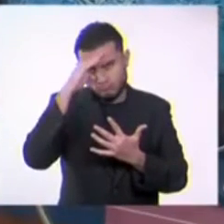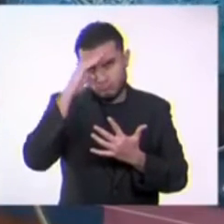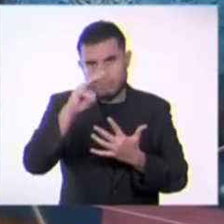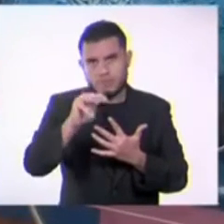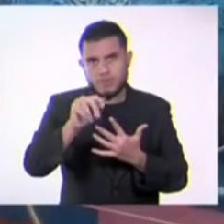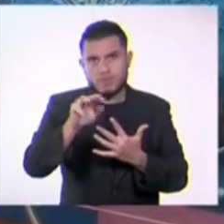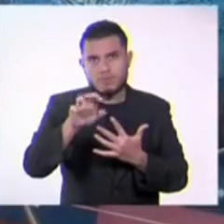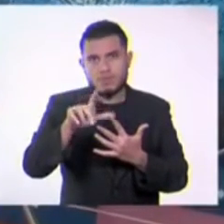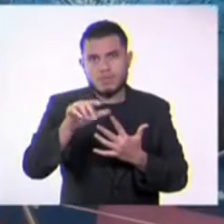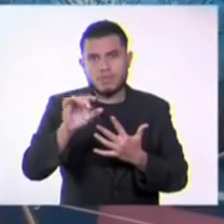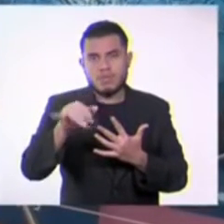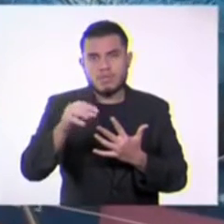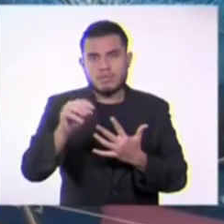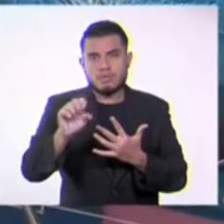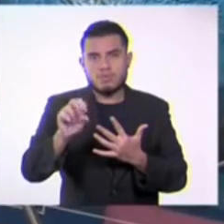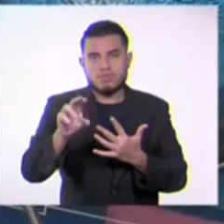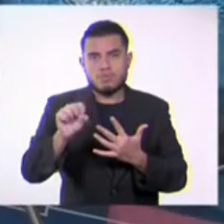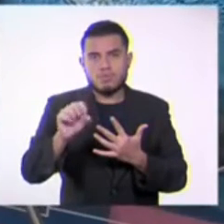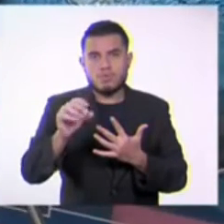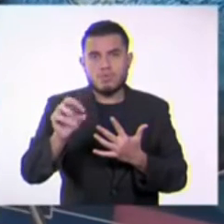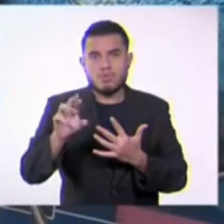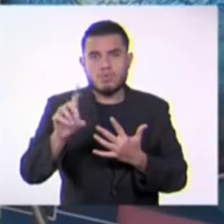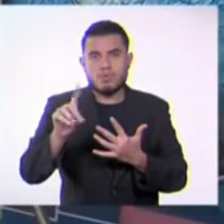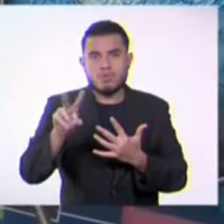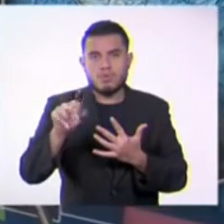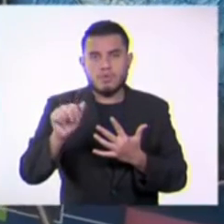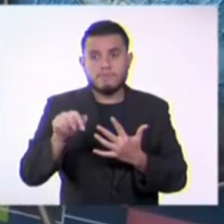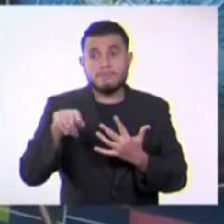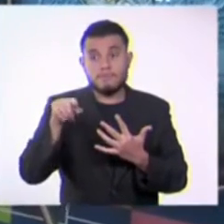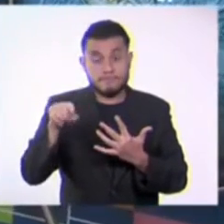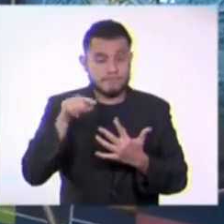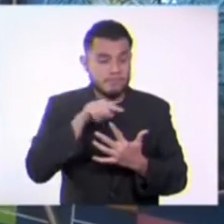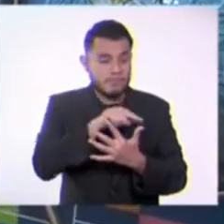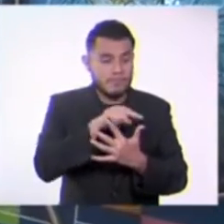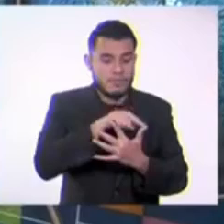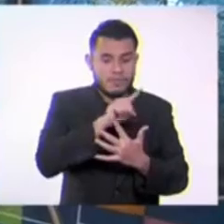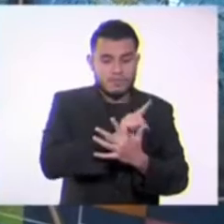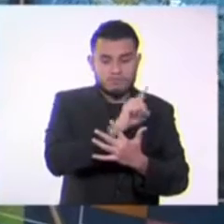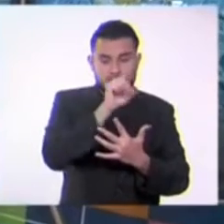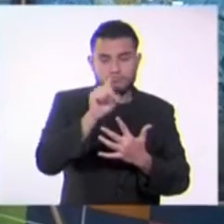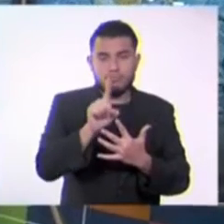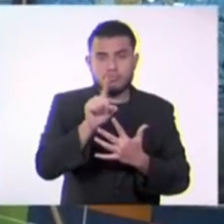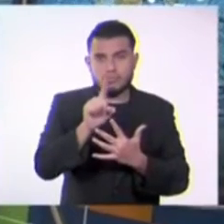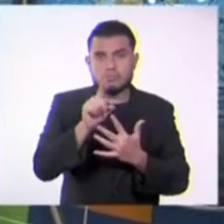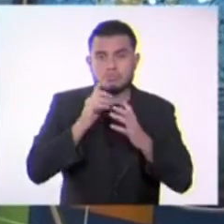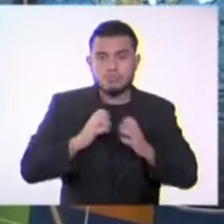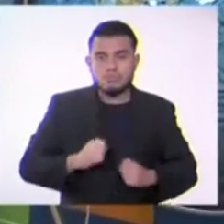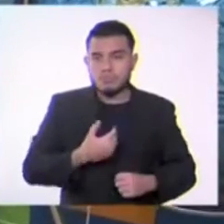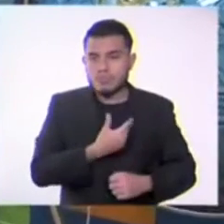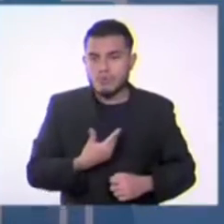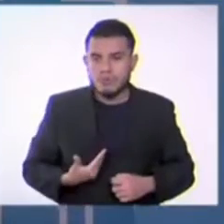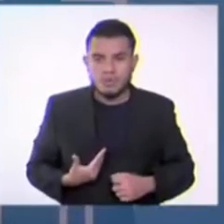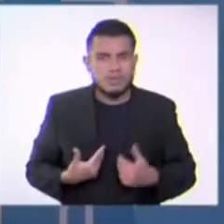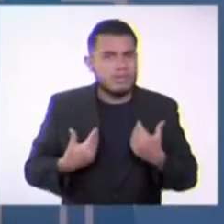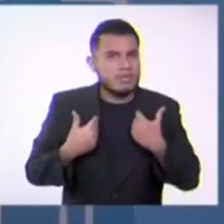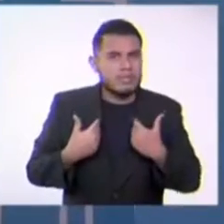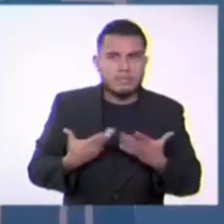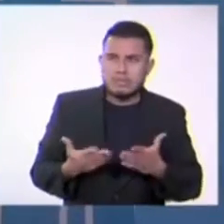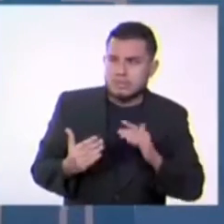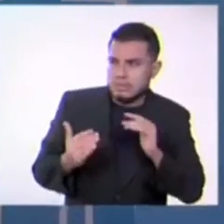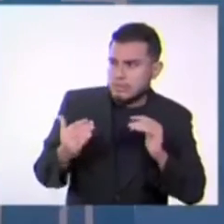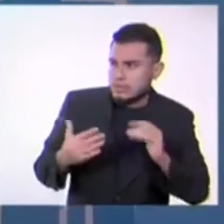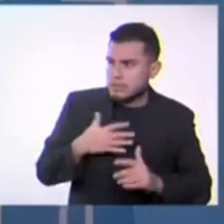que en un primer momento se pensaba que Manuel de Jesús podía asumir el liderazgo, pero como que no tenía mucho la simpatía de